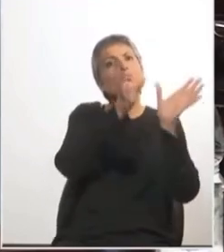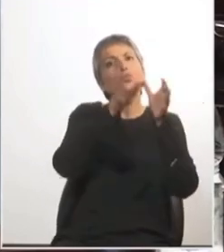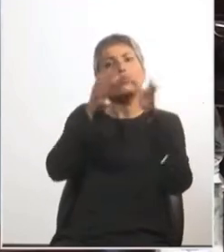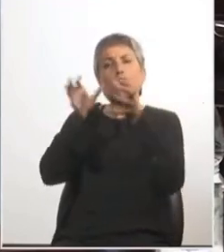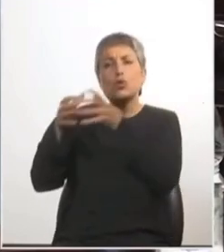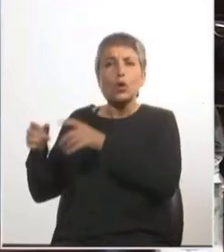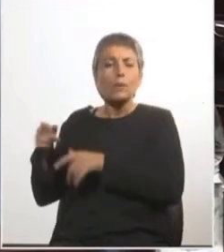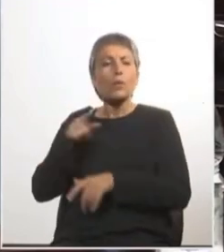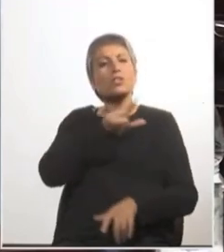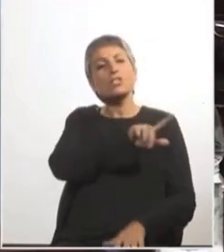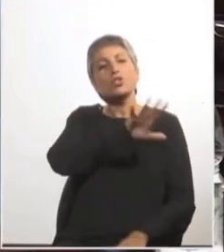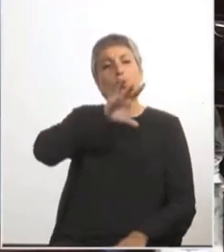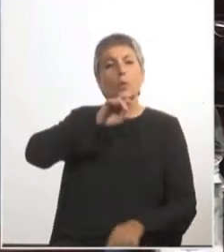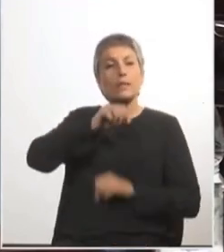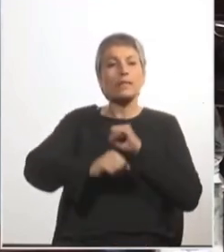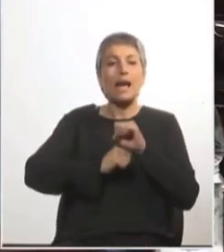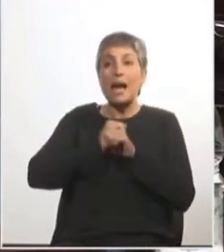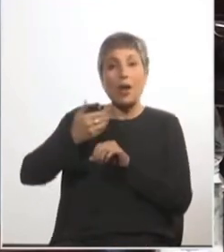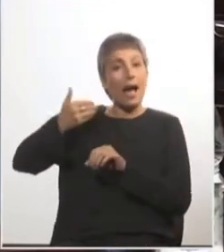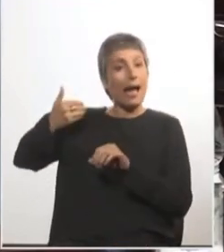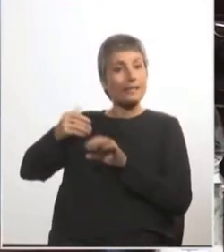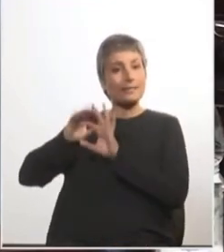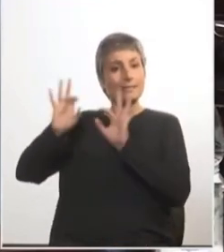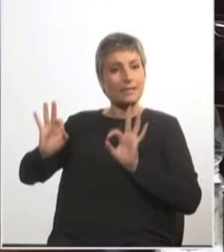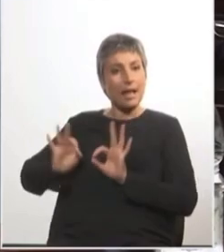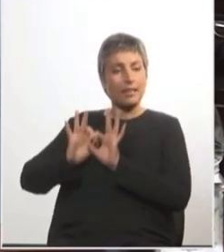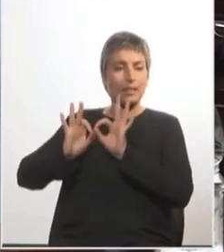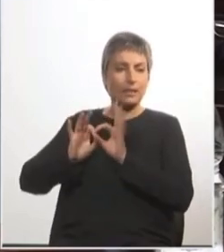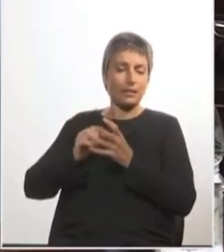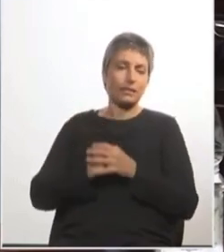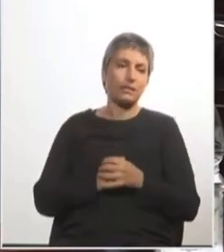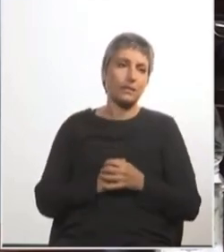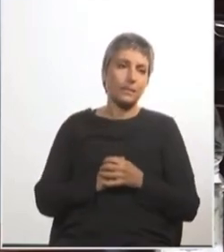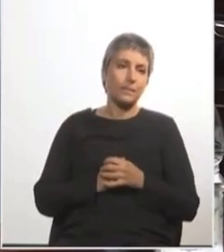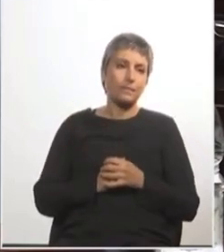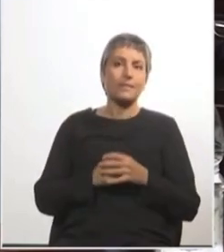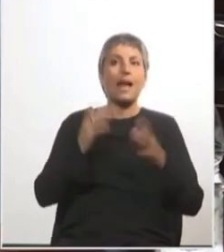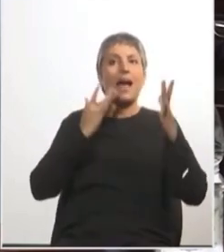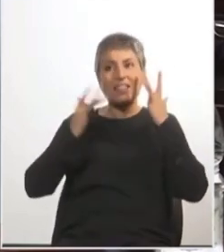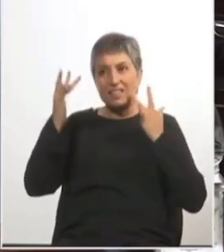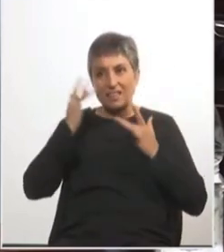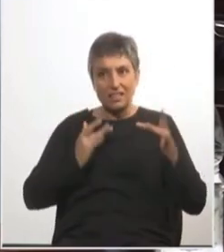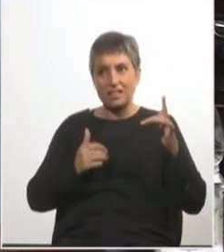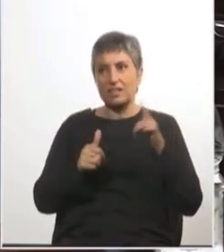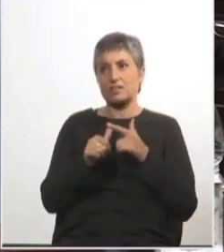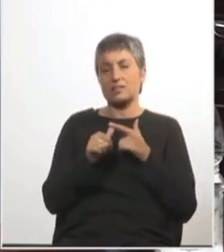por 150 años no la tenían. Los artistas,